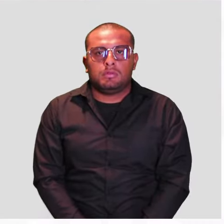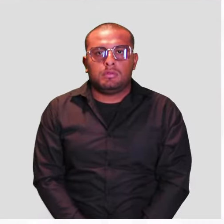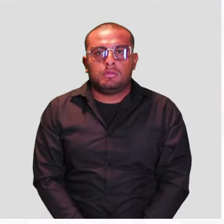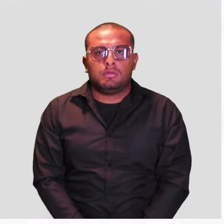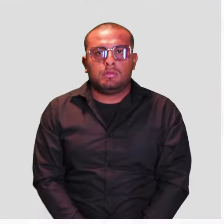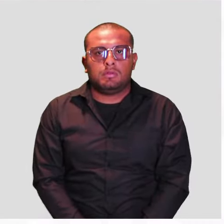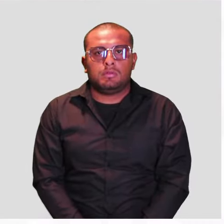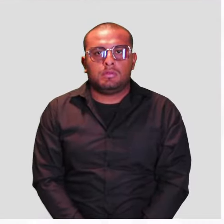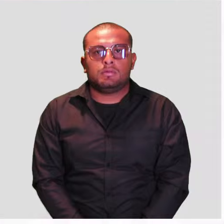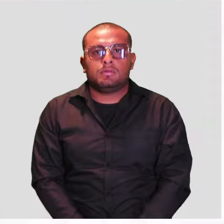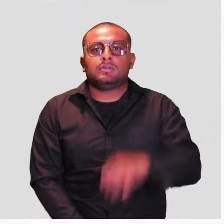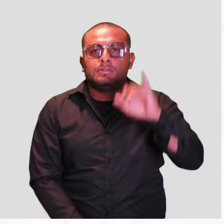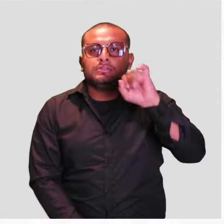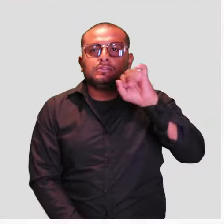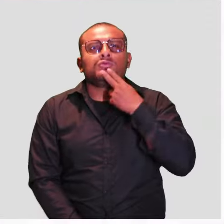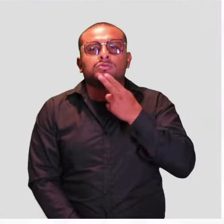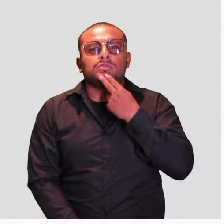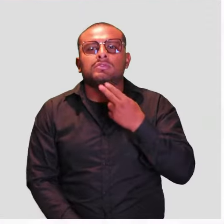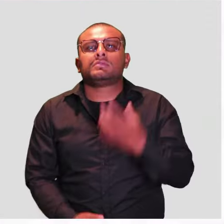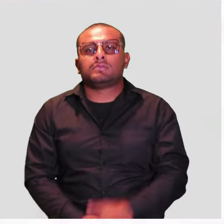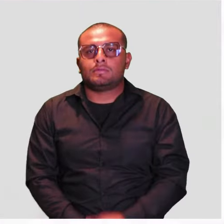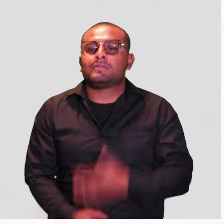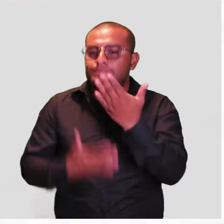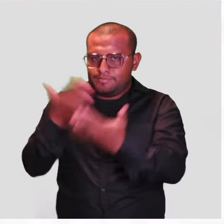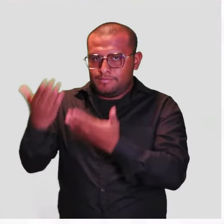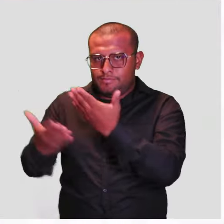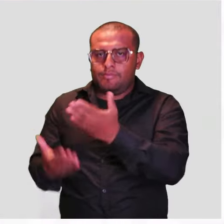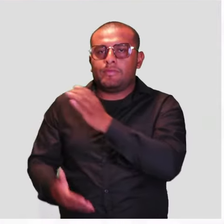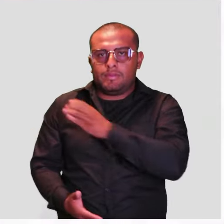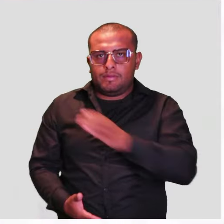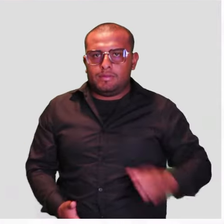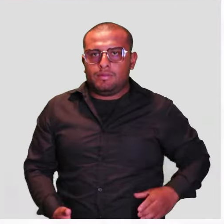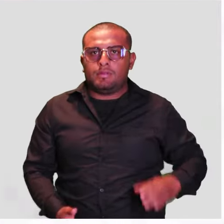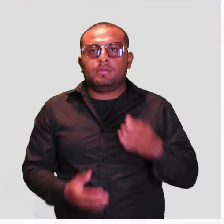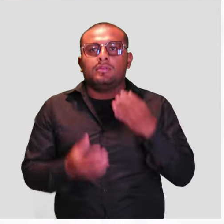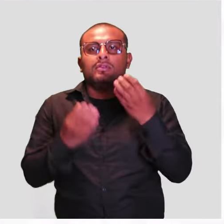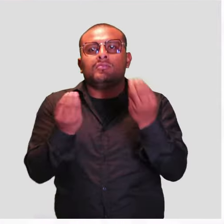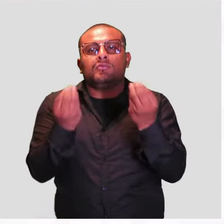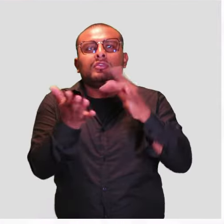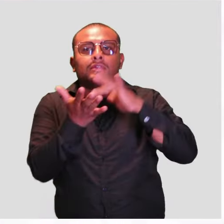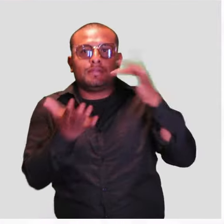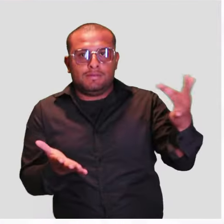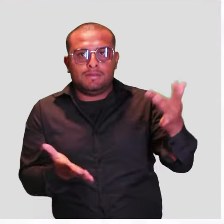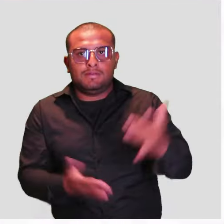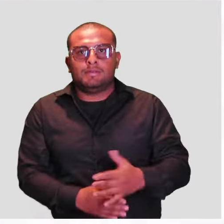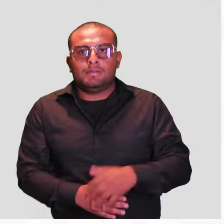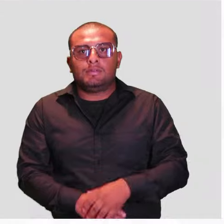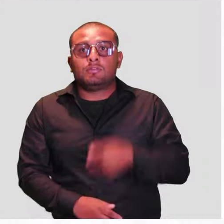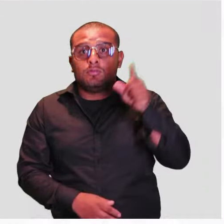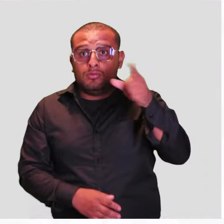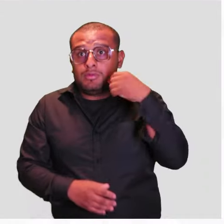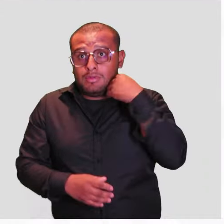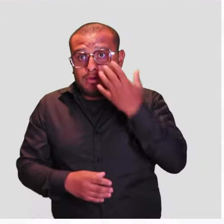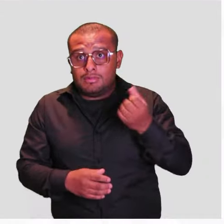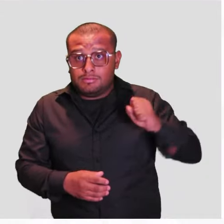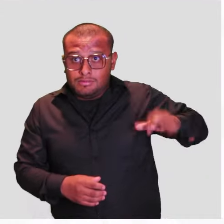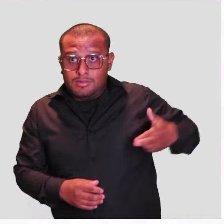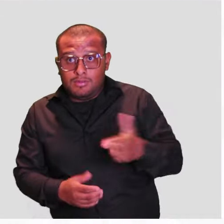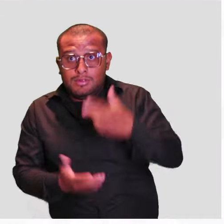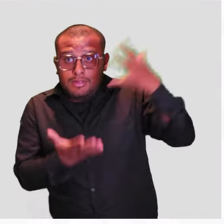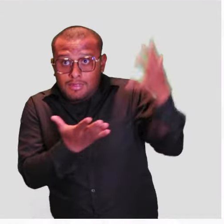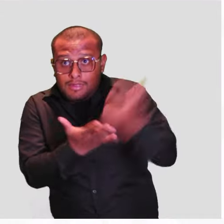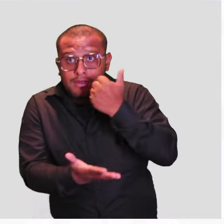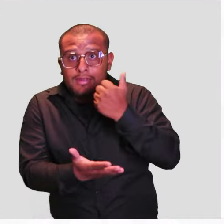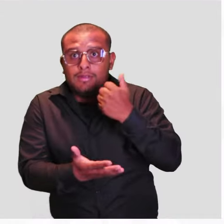Sí, adelante. Adelante, candidato. Adelante. Muchas gracias. Si quieres que gane San Juan, vota por nosotros, vota por el